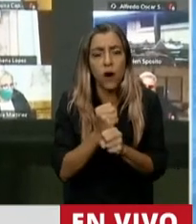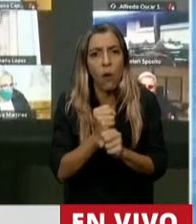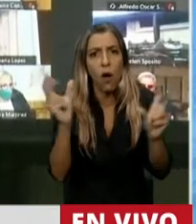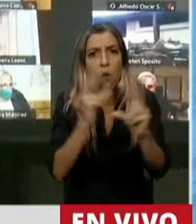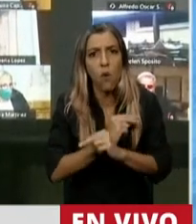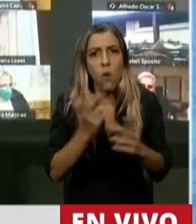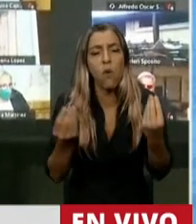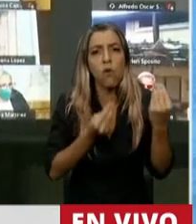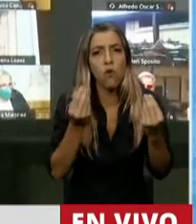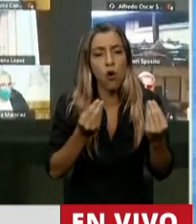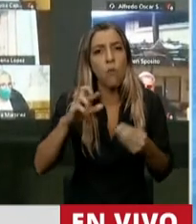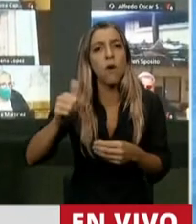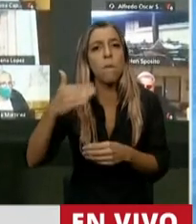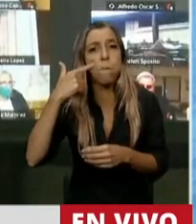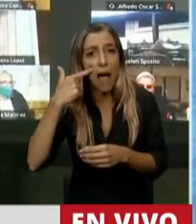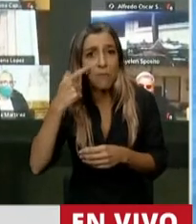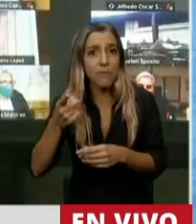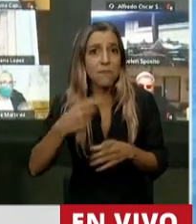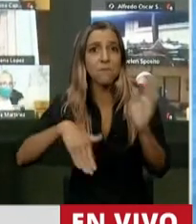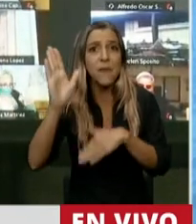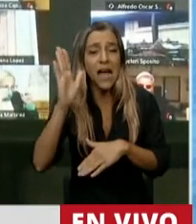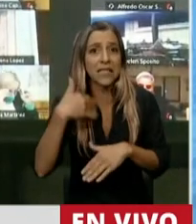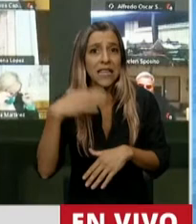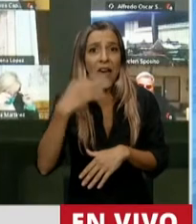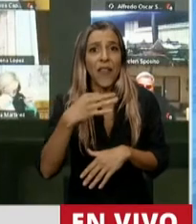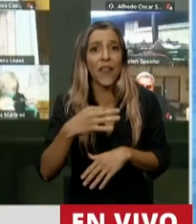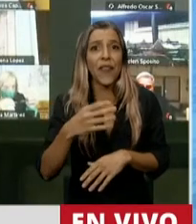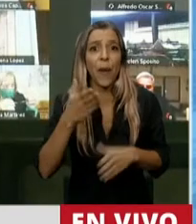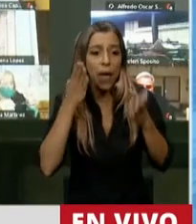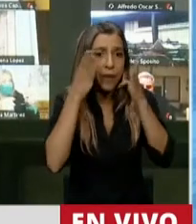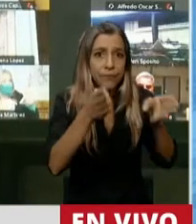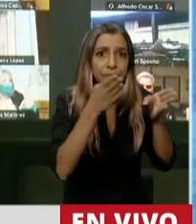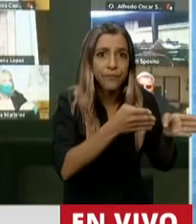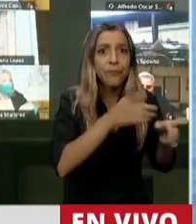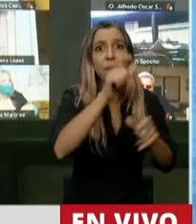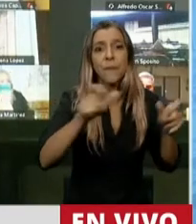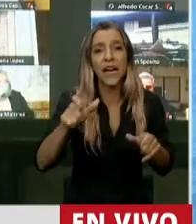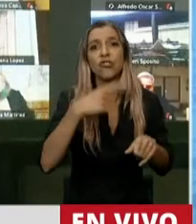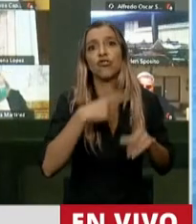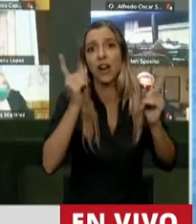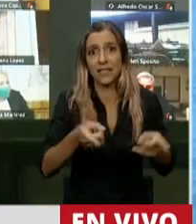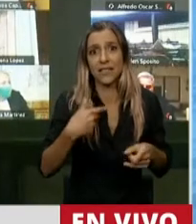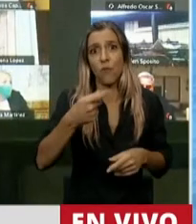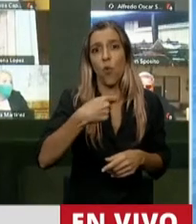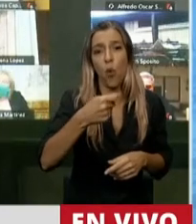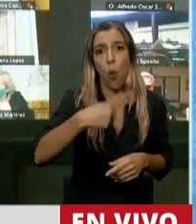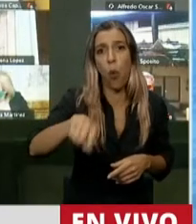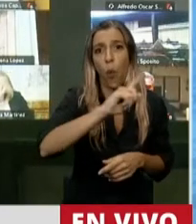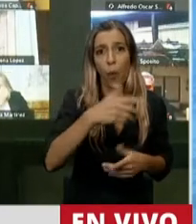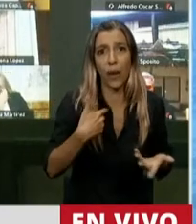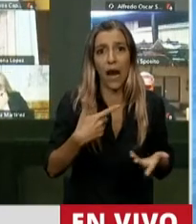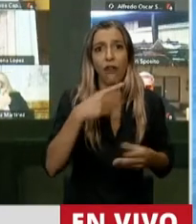que el PAMI, tiene que velar por los intereses de los beneficiarios, de los jubilados y no de una agrupación